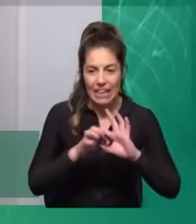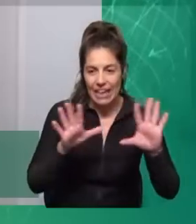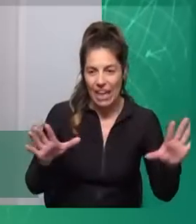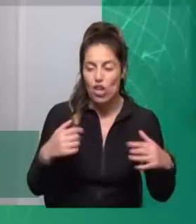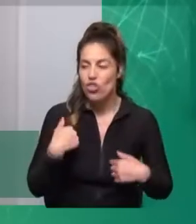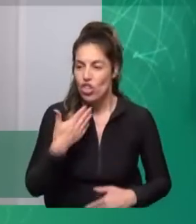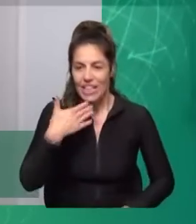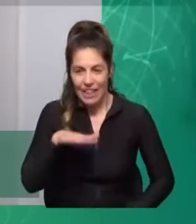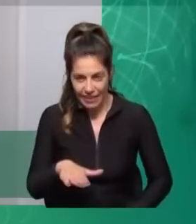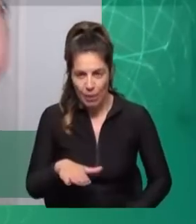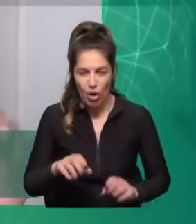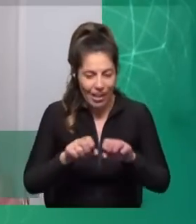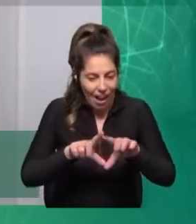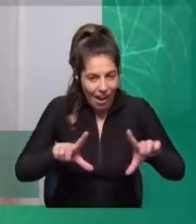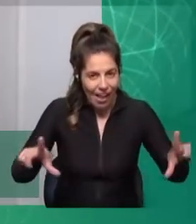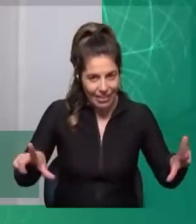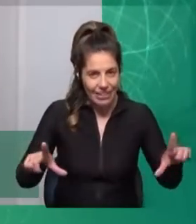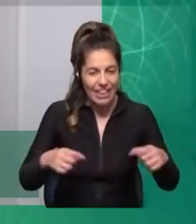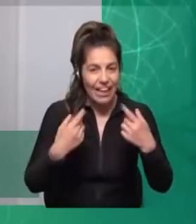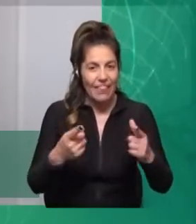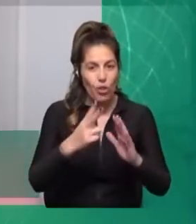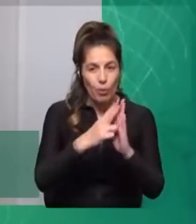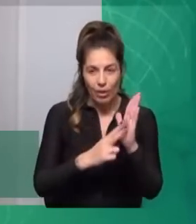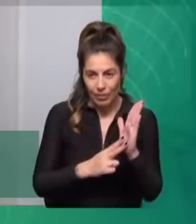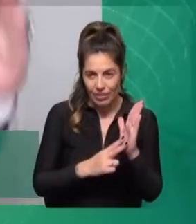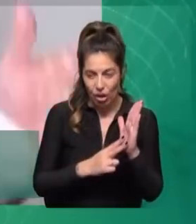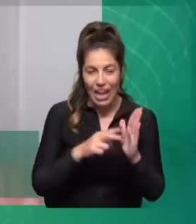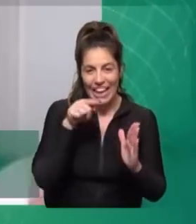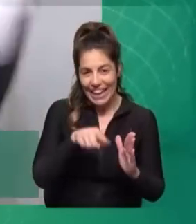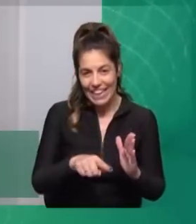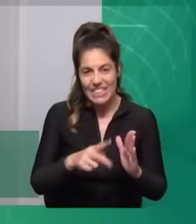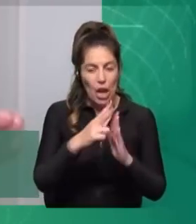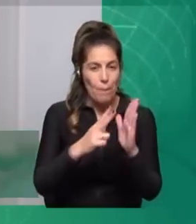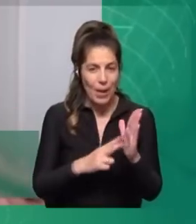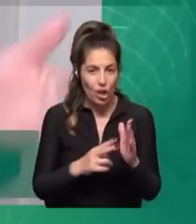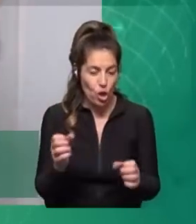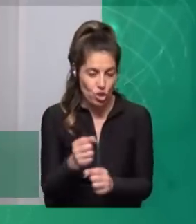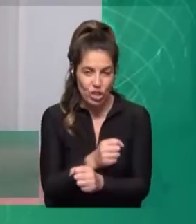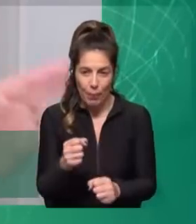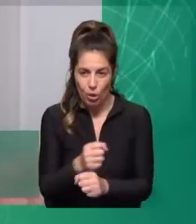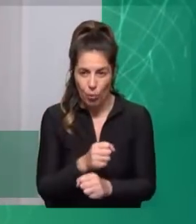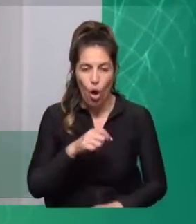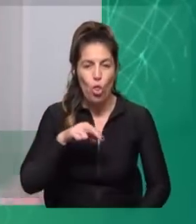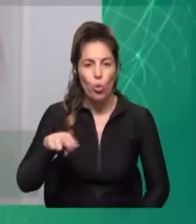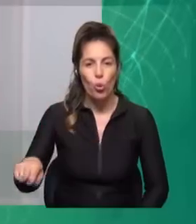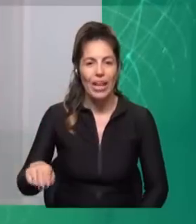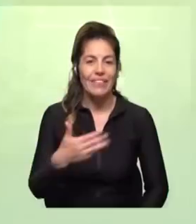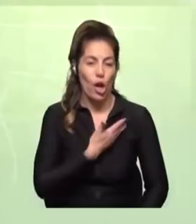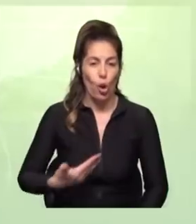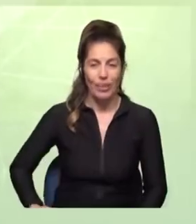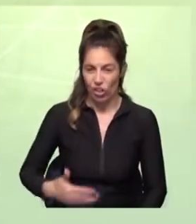está dada por un marco normativo vigente que o casualidad ese marco normativo se aprobó Durante los gobiernos de frente